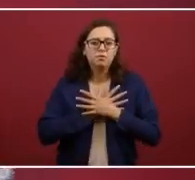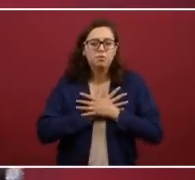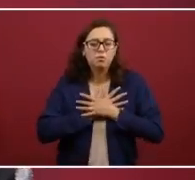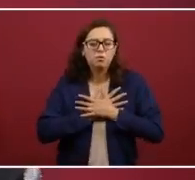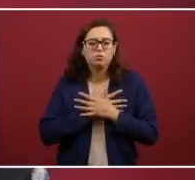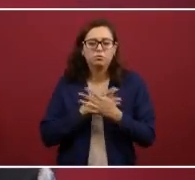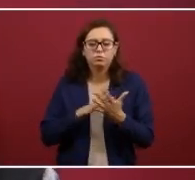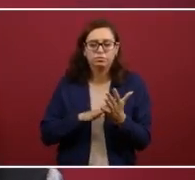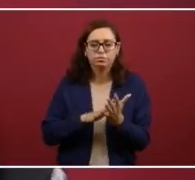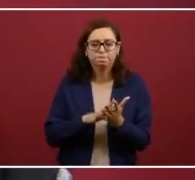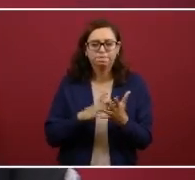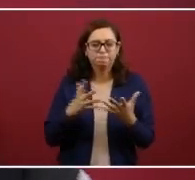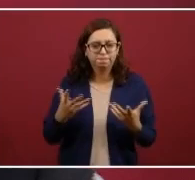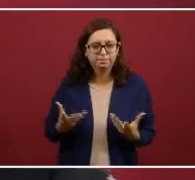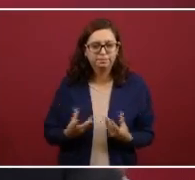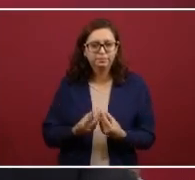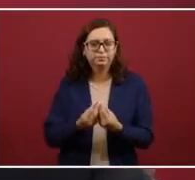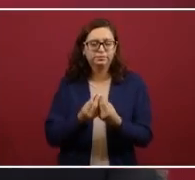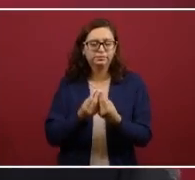fraternidad,